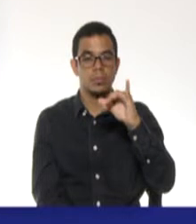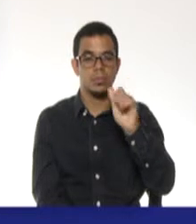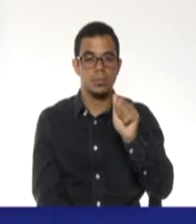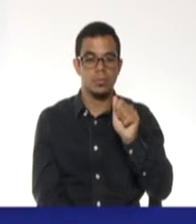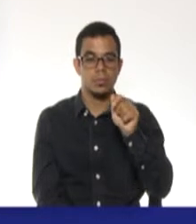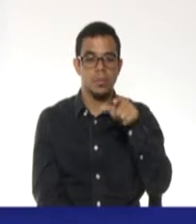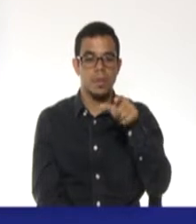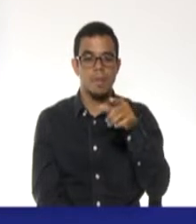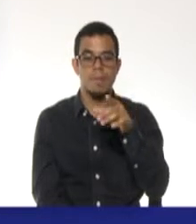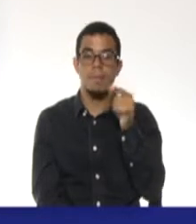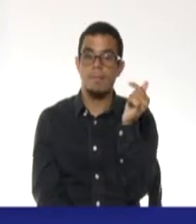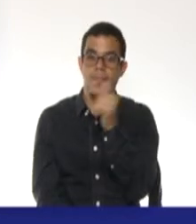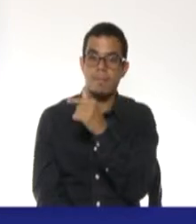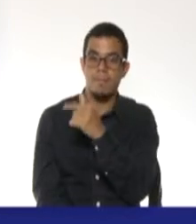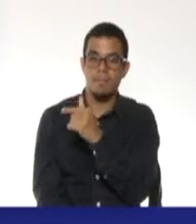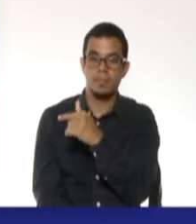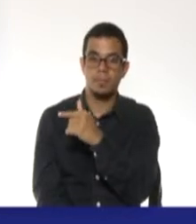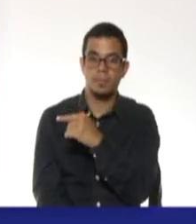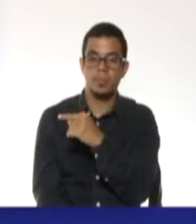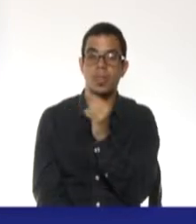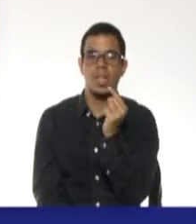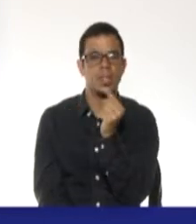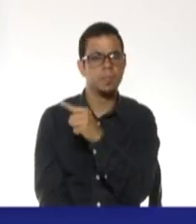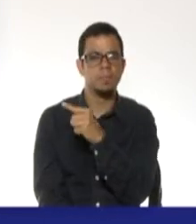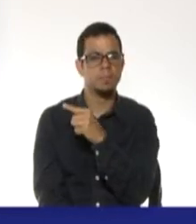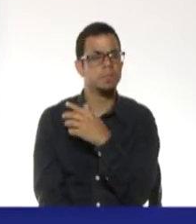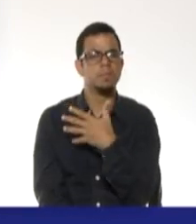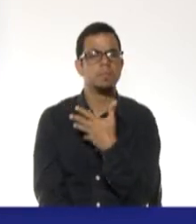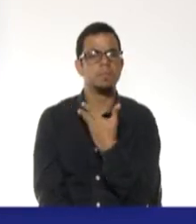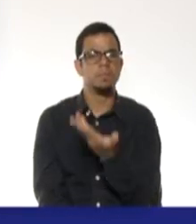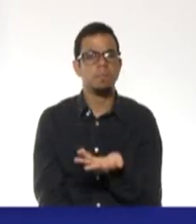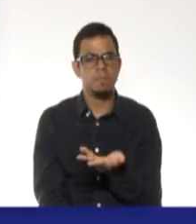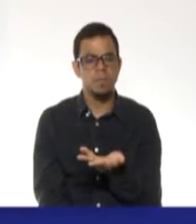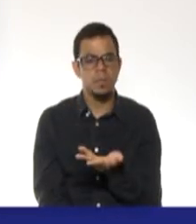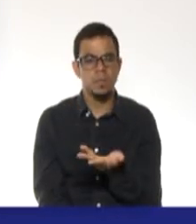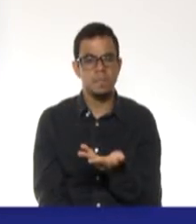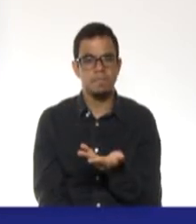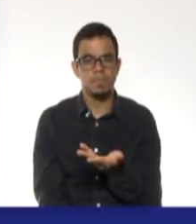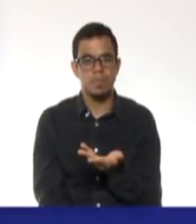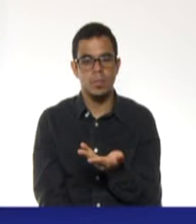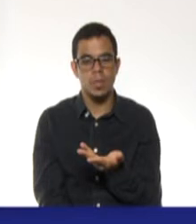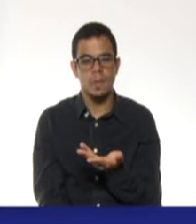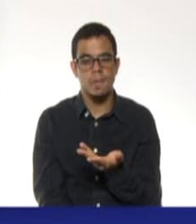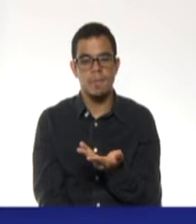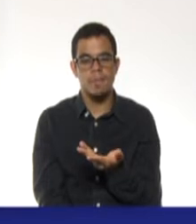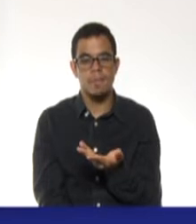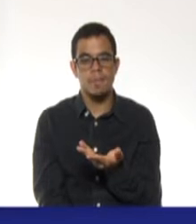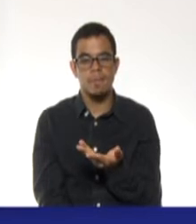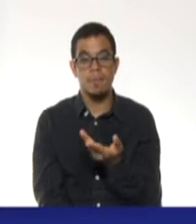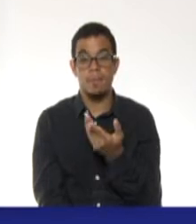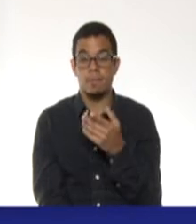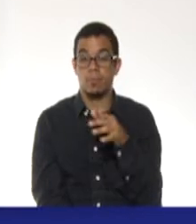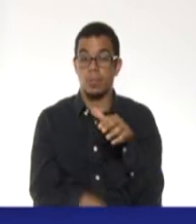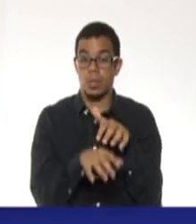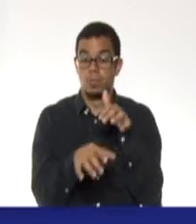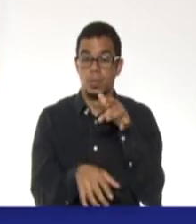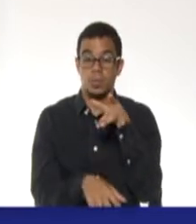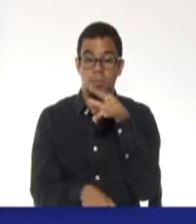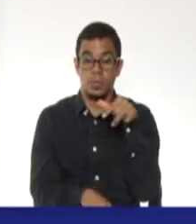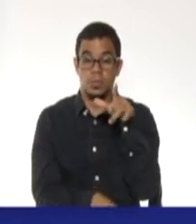llamado fusible térmico. El fusible térmico, como muchos de ustedes